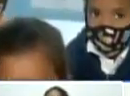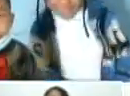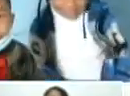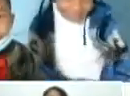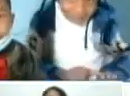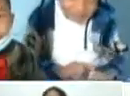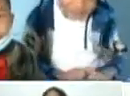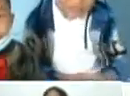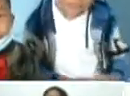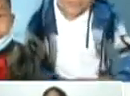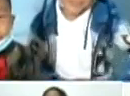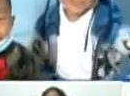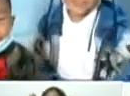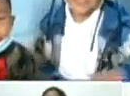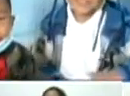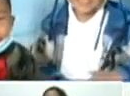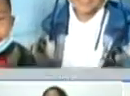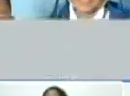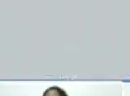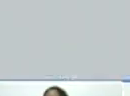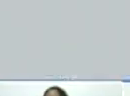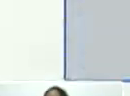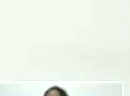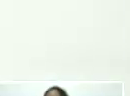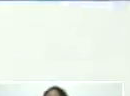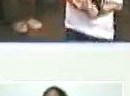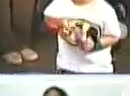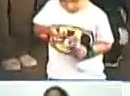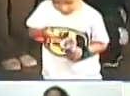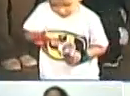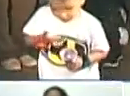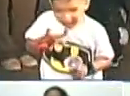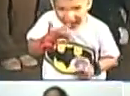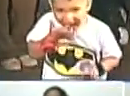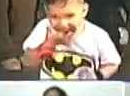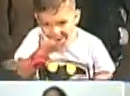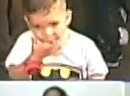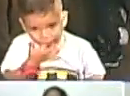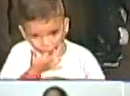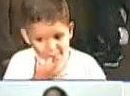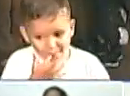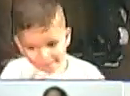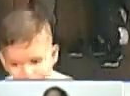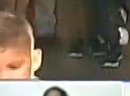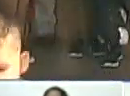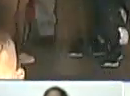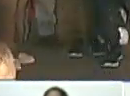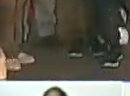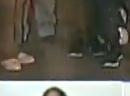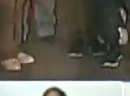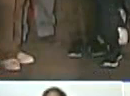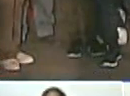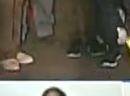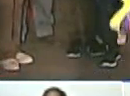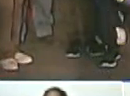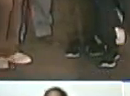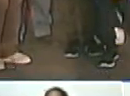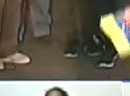poder popular. Bueno, yo quisiera que algunos voceros y voceras del Ídice me hablaran,